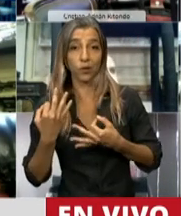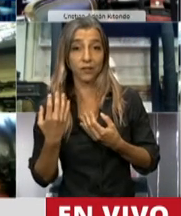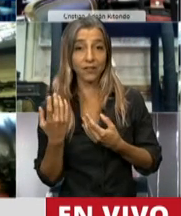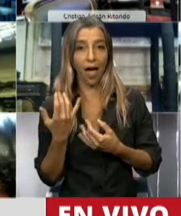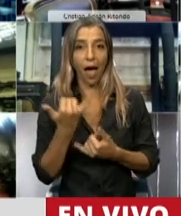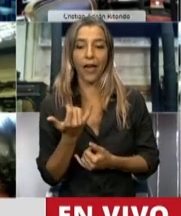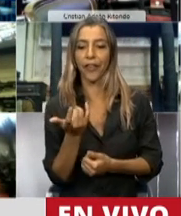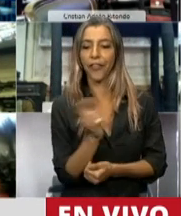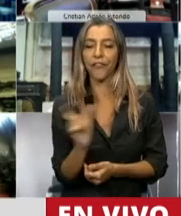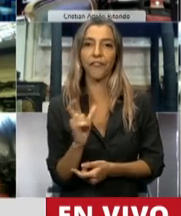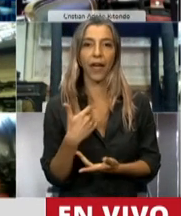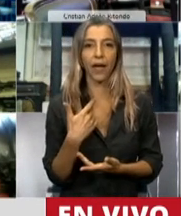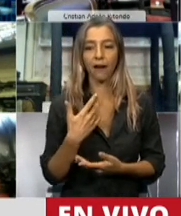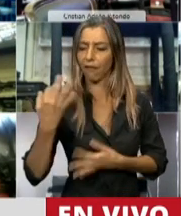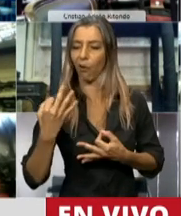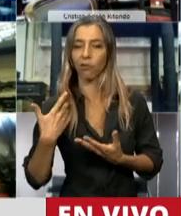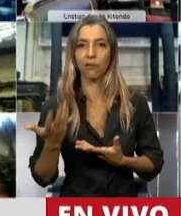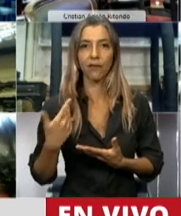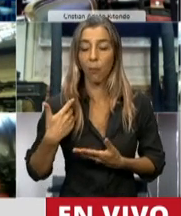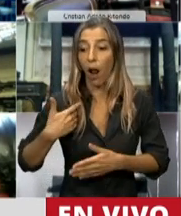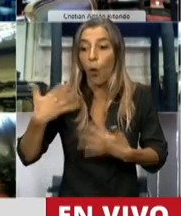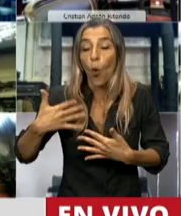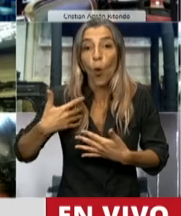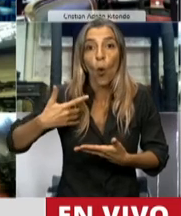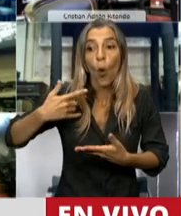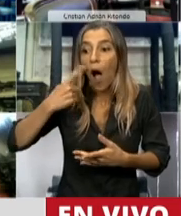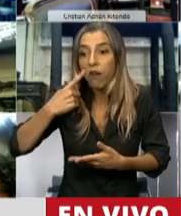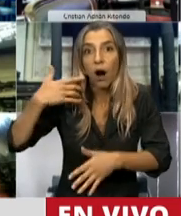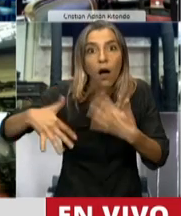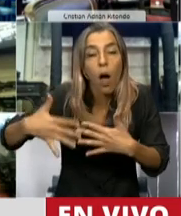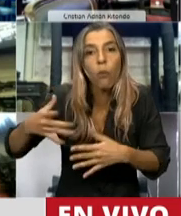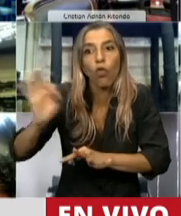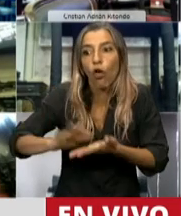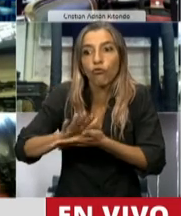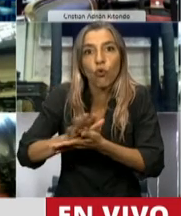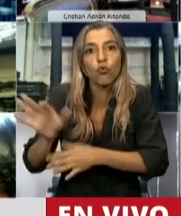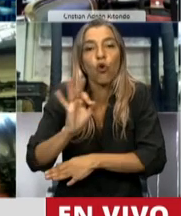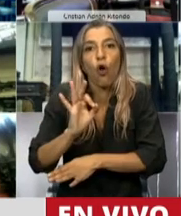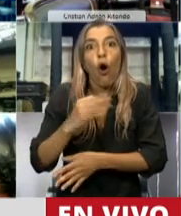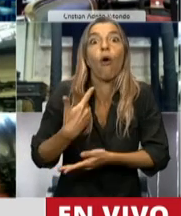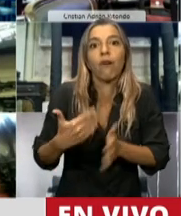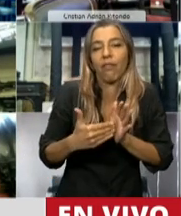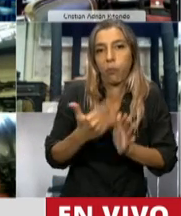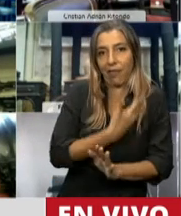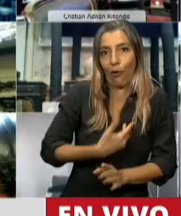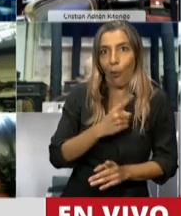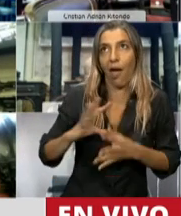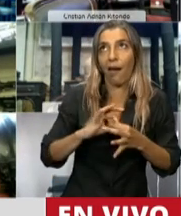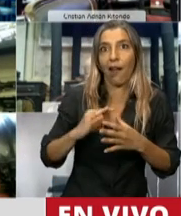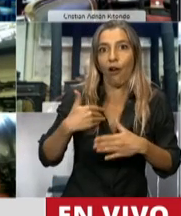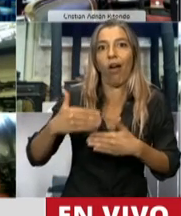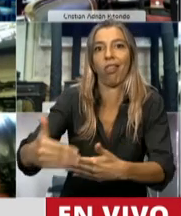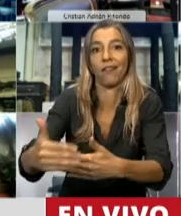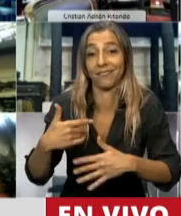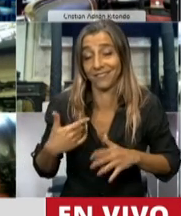justicia que acelera dominar a la mar las causas de acuerdo al color político del gobierno de turno diputados y puede ir redondeando por